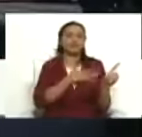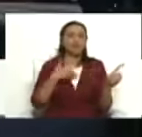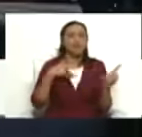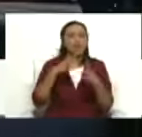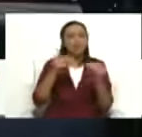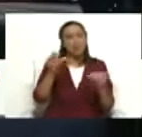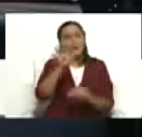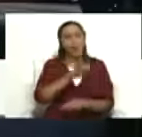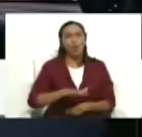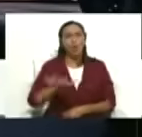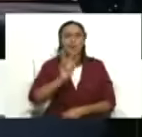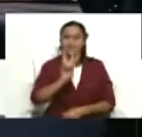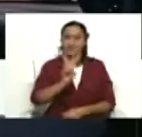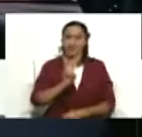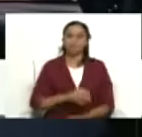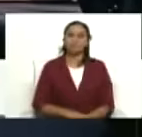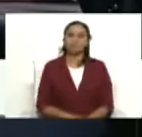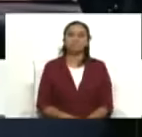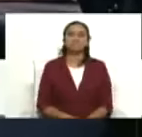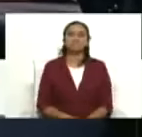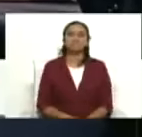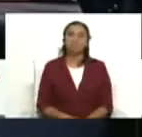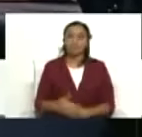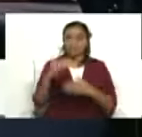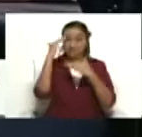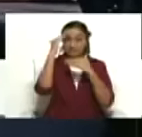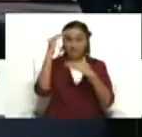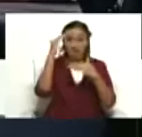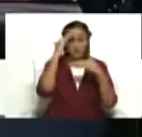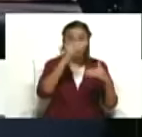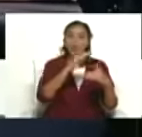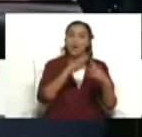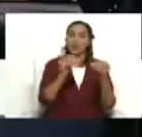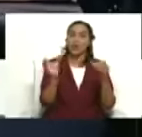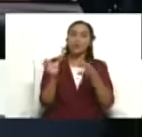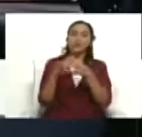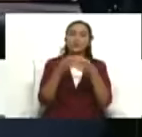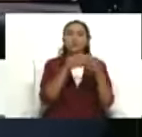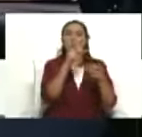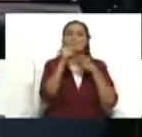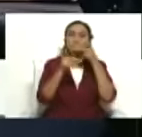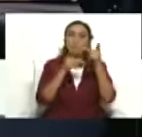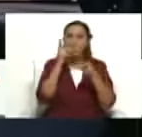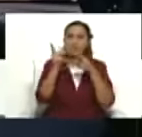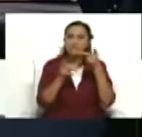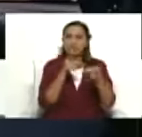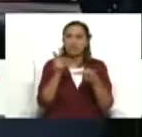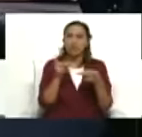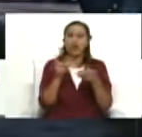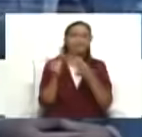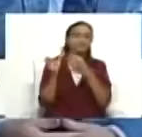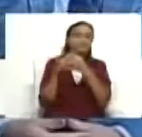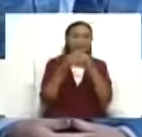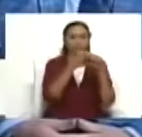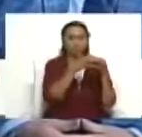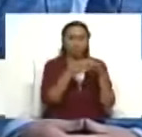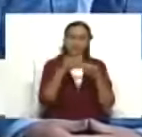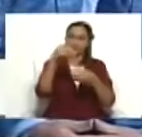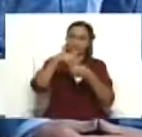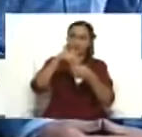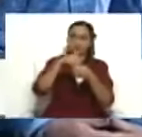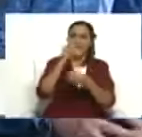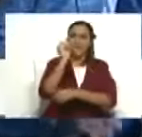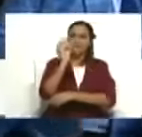a todos los jefes nuevamente de los partidos políticos que hacen vida en la Asamblea Nacional y